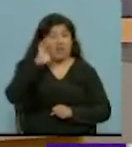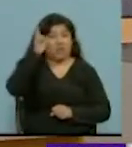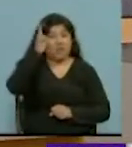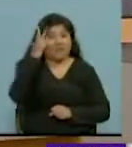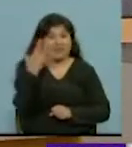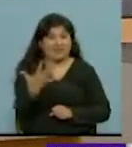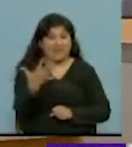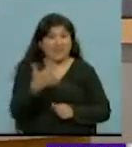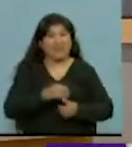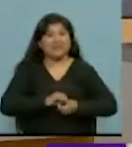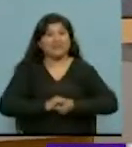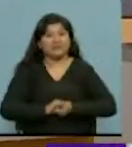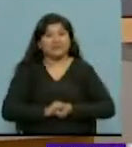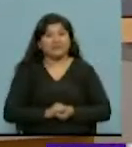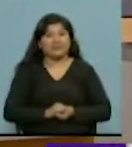0351-155-084-085.